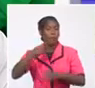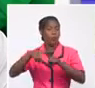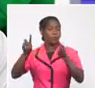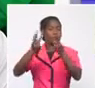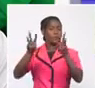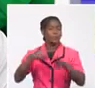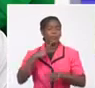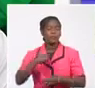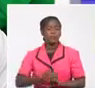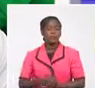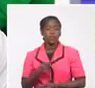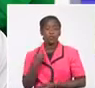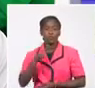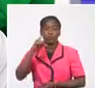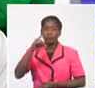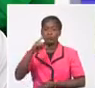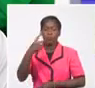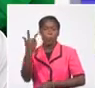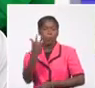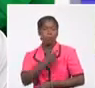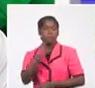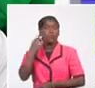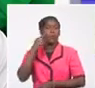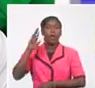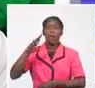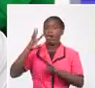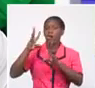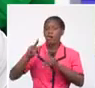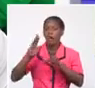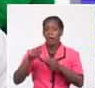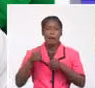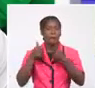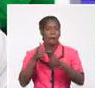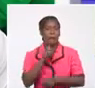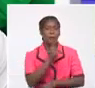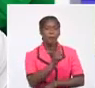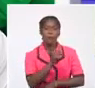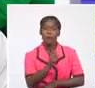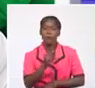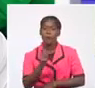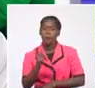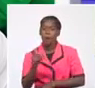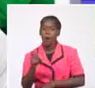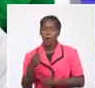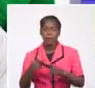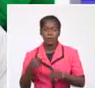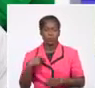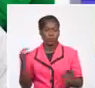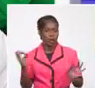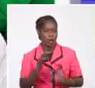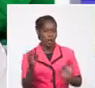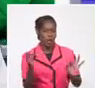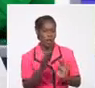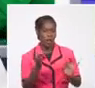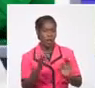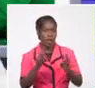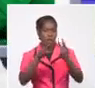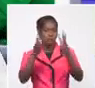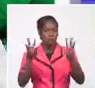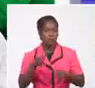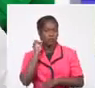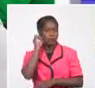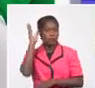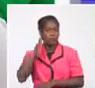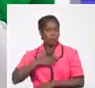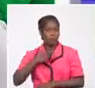han tenido resultados, se están aplicando, pero realmente esa noticia es falsa. Lo que sí es cierto es la